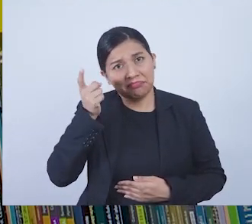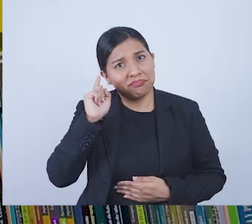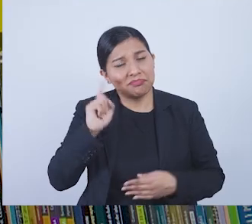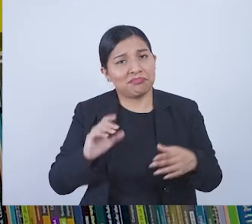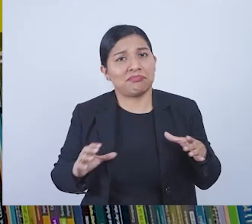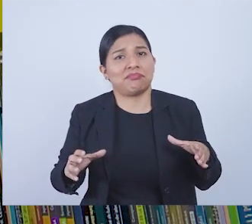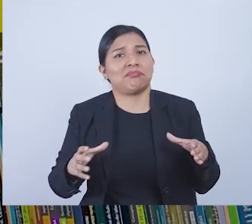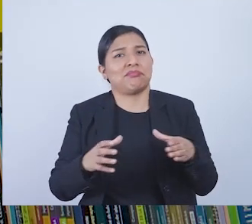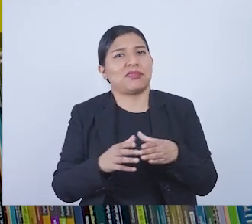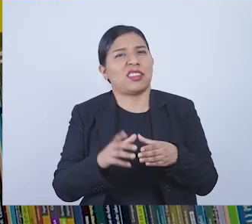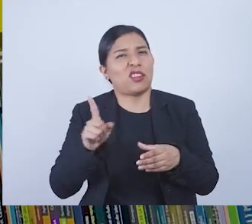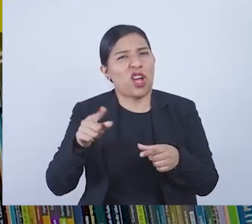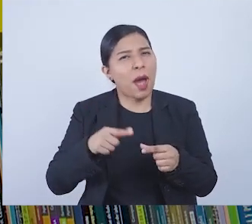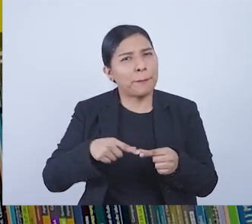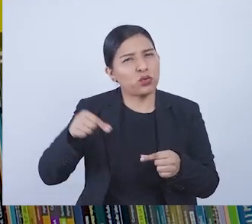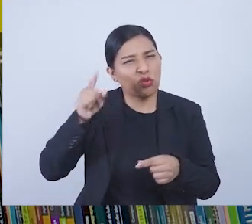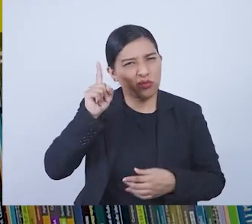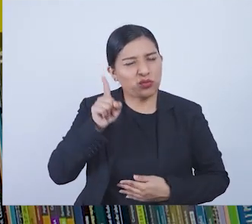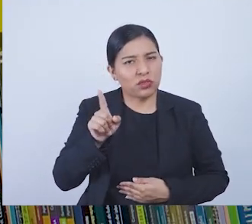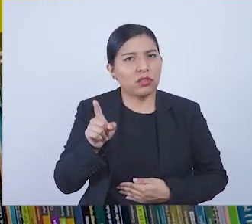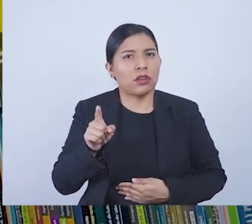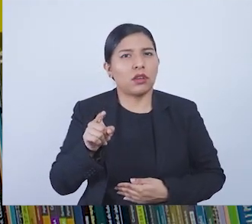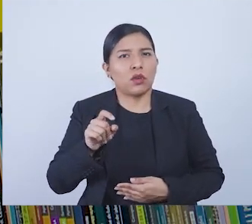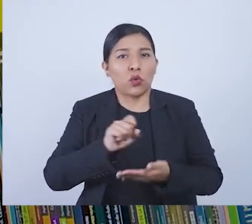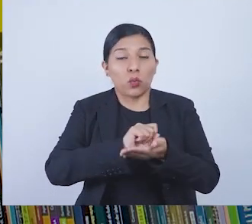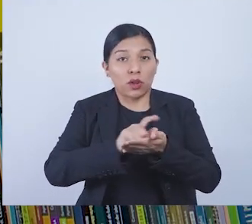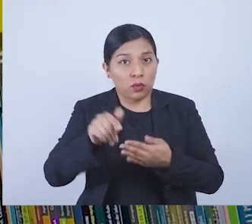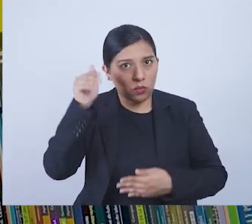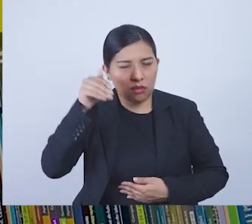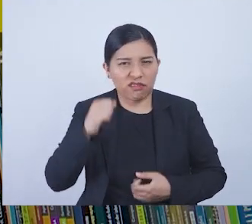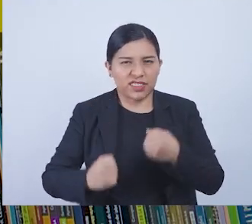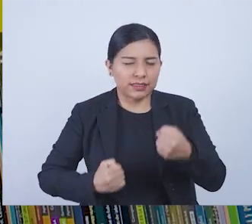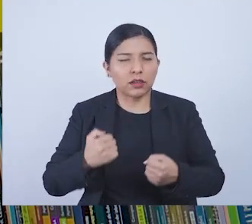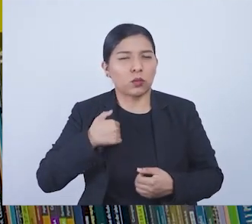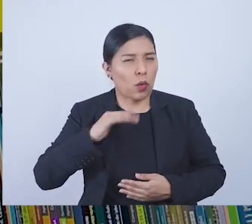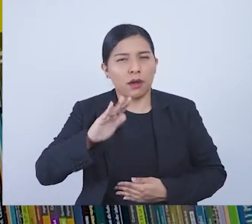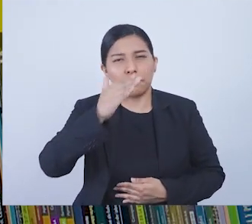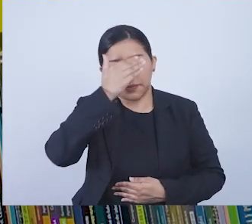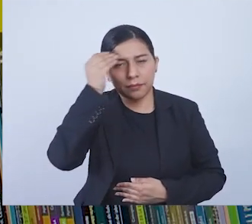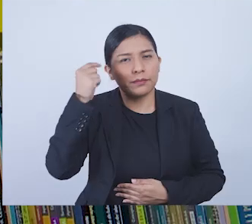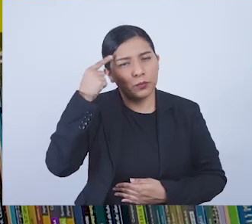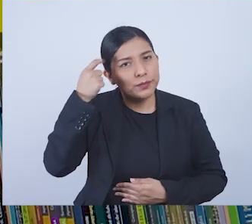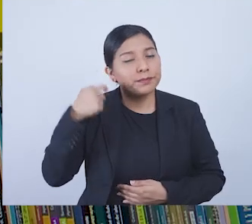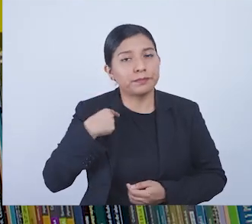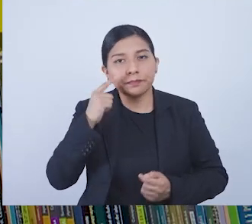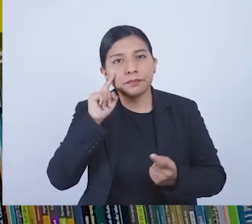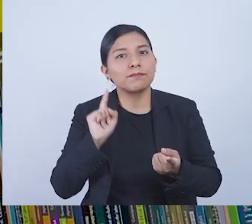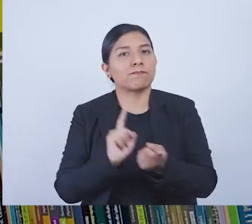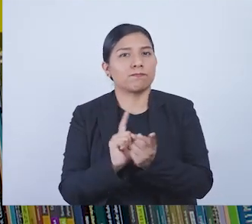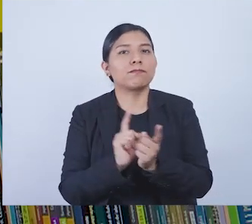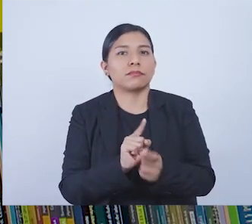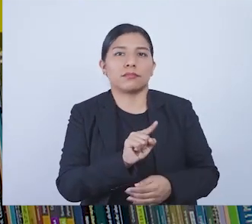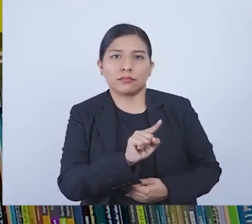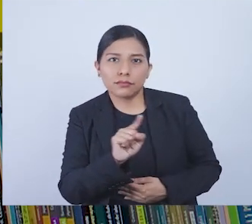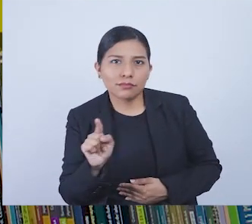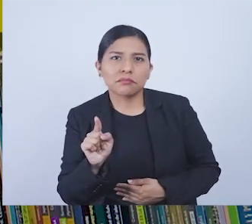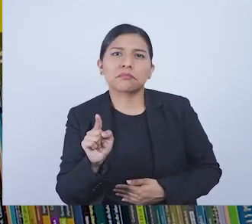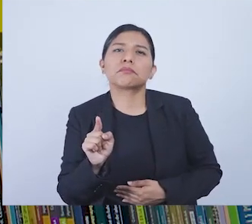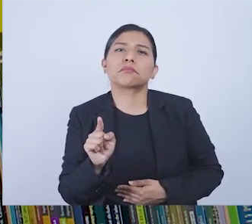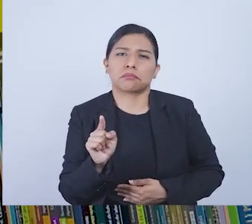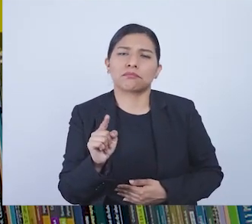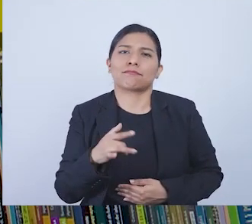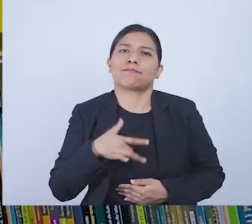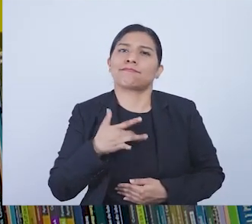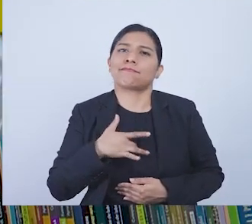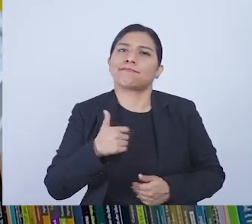profesores japoneses en la Escuela de Educación Física del momento, y pude conocerlos. Salimos con ese